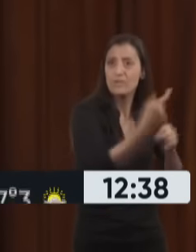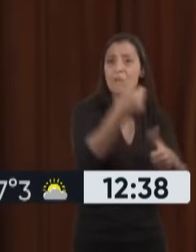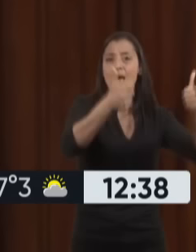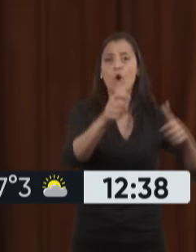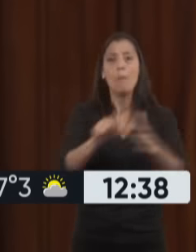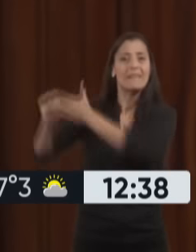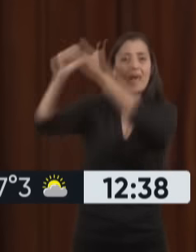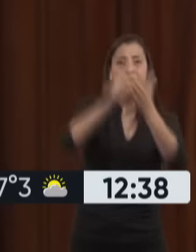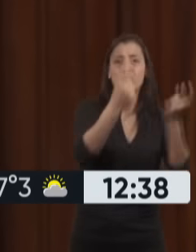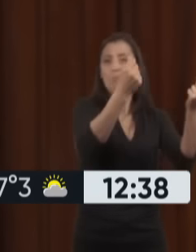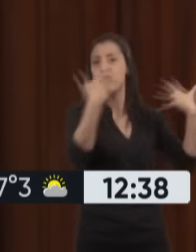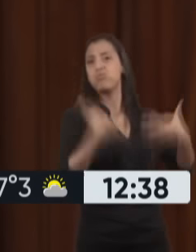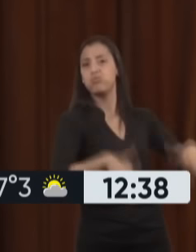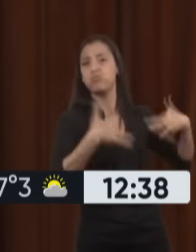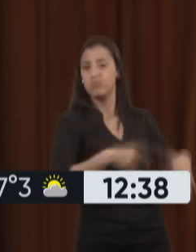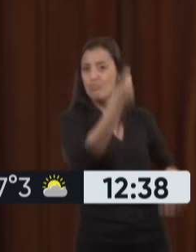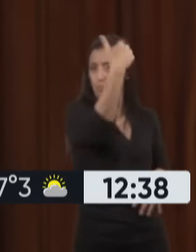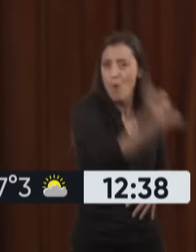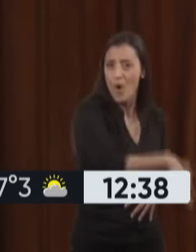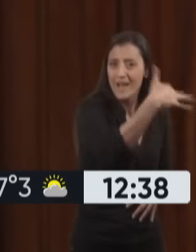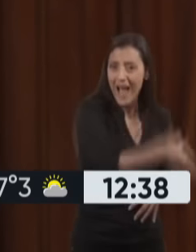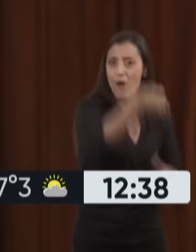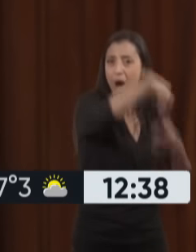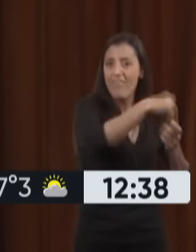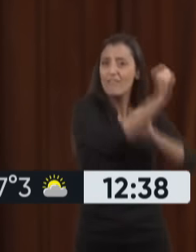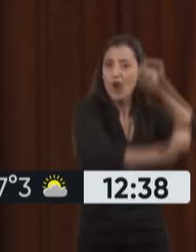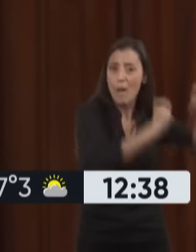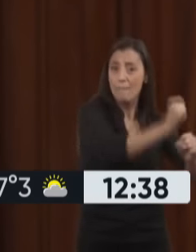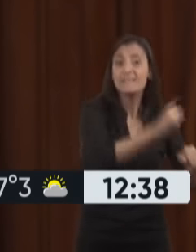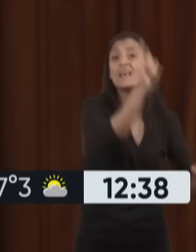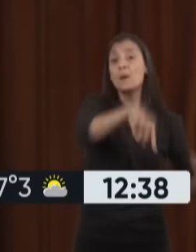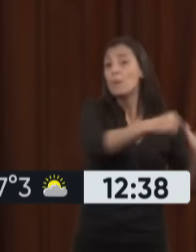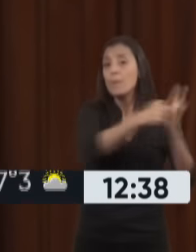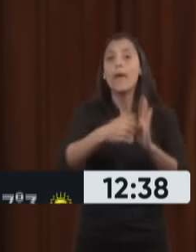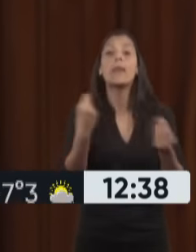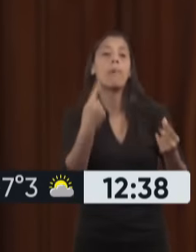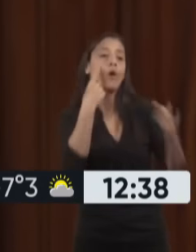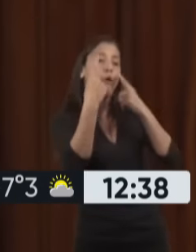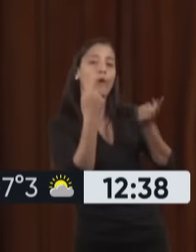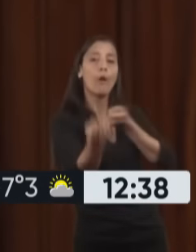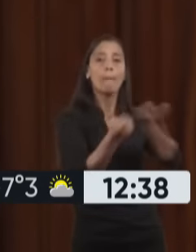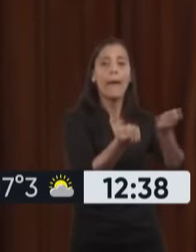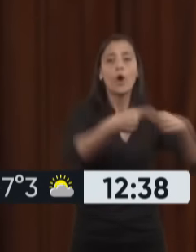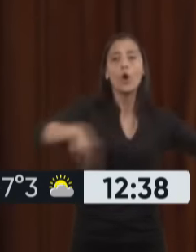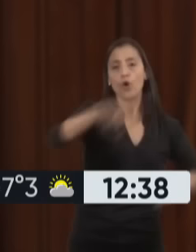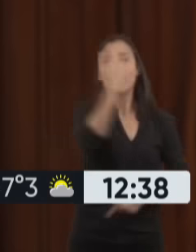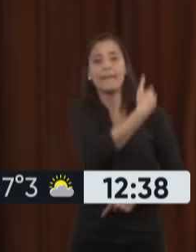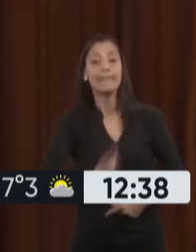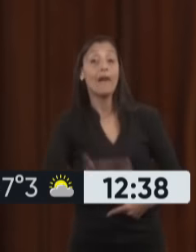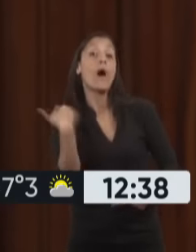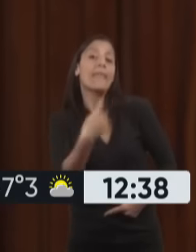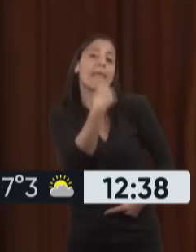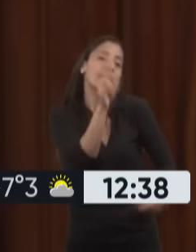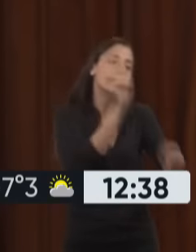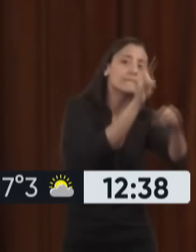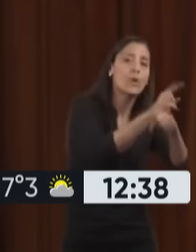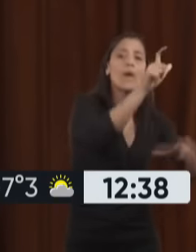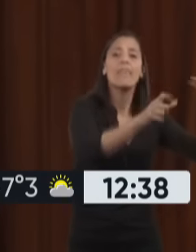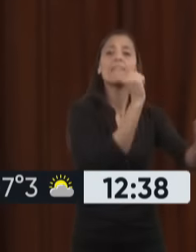estos costos laborales que se desprenden de regulaciones vetustas que supuestamente pretenden proteger a los